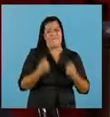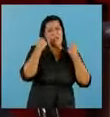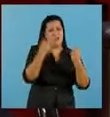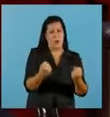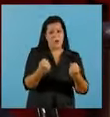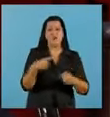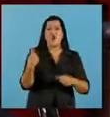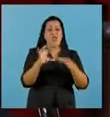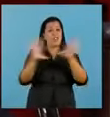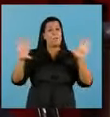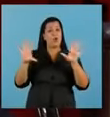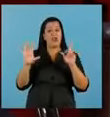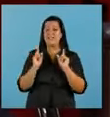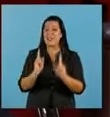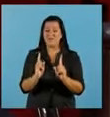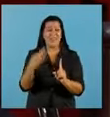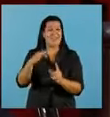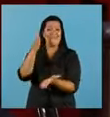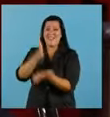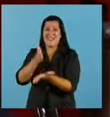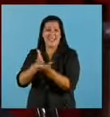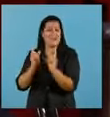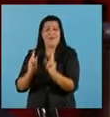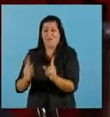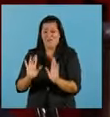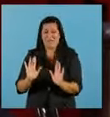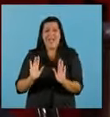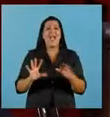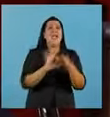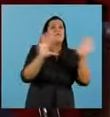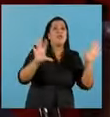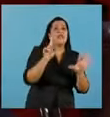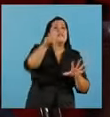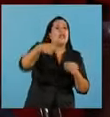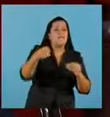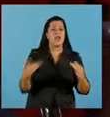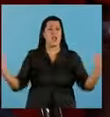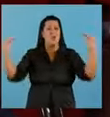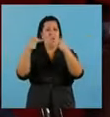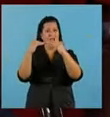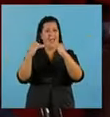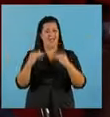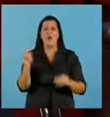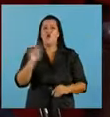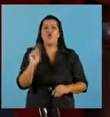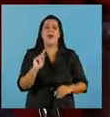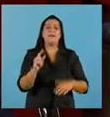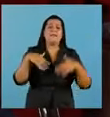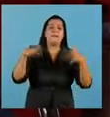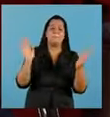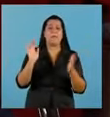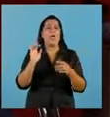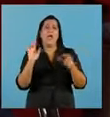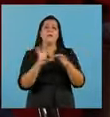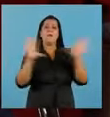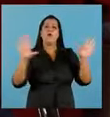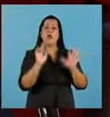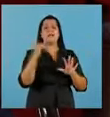democracia se sostiene en derechos. La democracia es igualdad y libertad. No es ni puede ser privilegio para